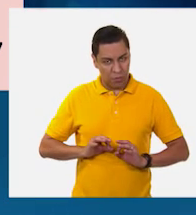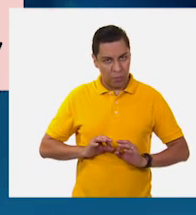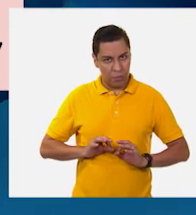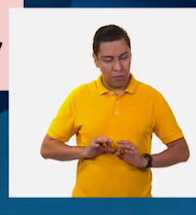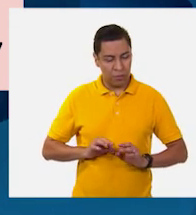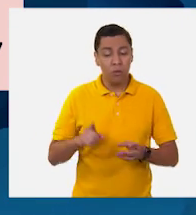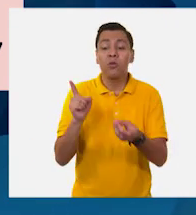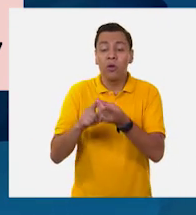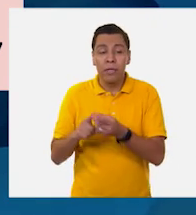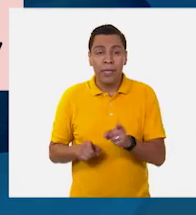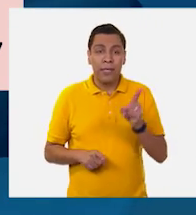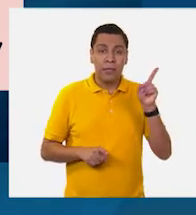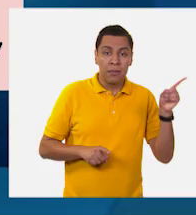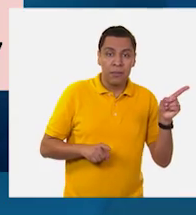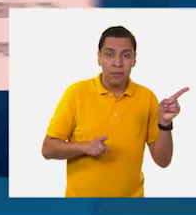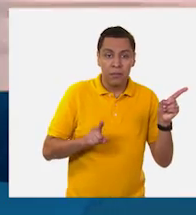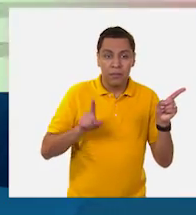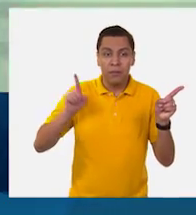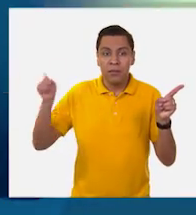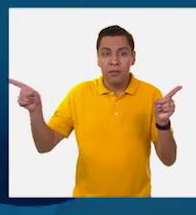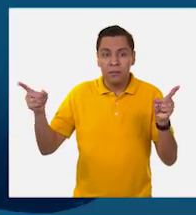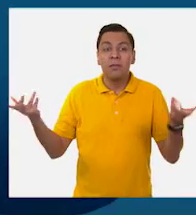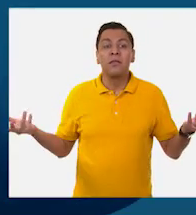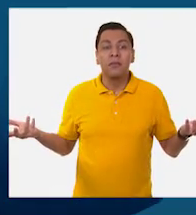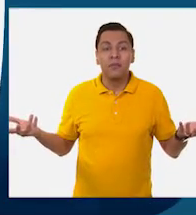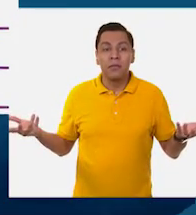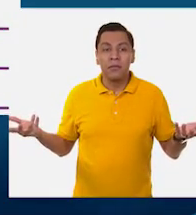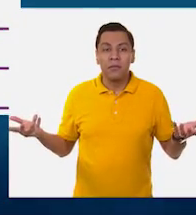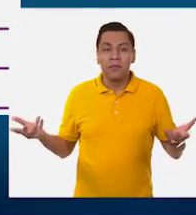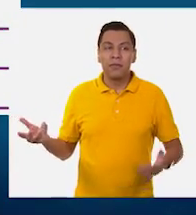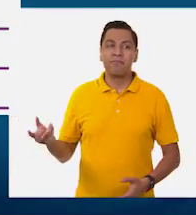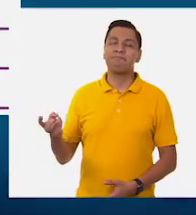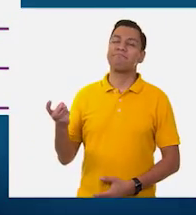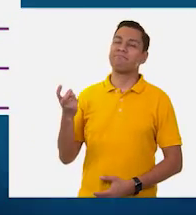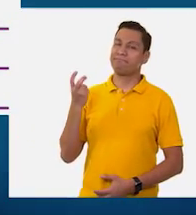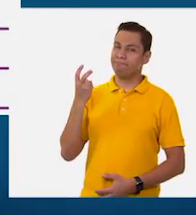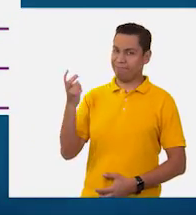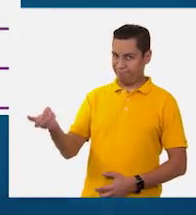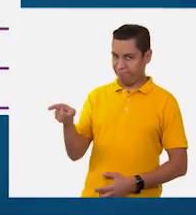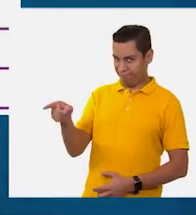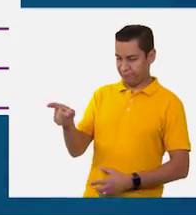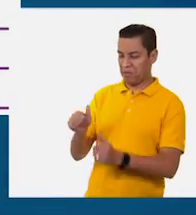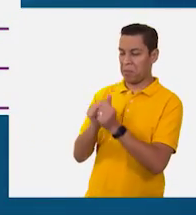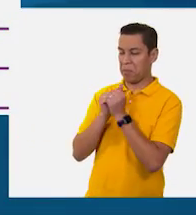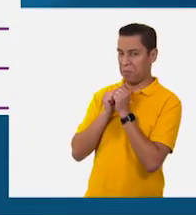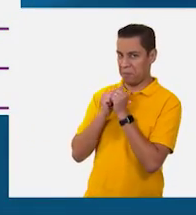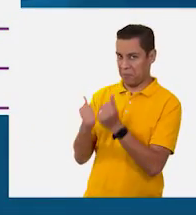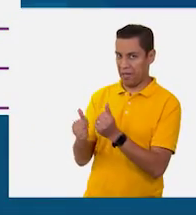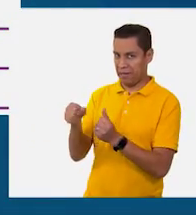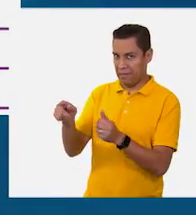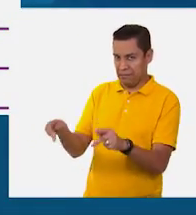¿dónde conviene comprar calcetón? En la panadería 2, maestro.